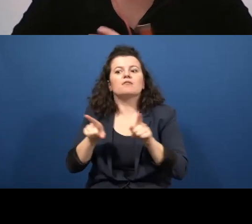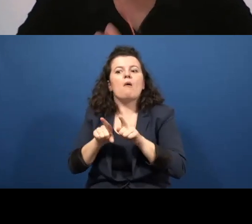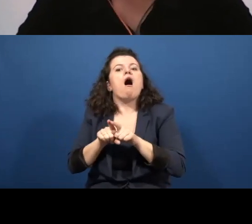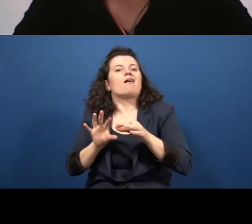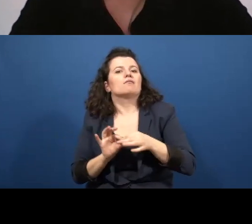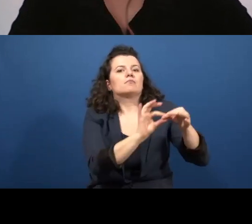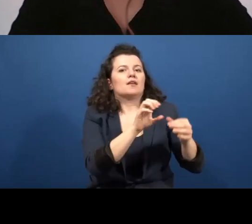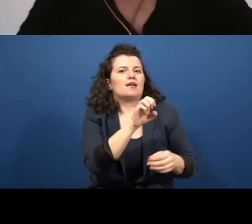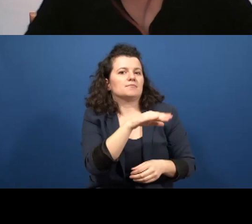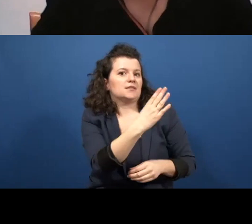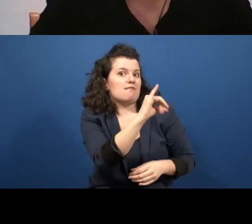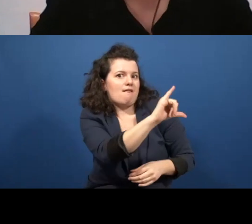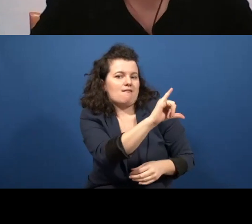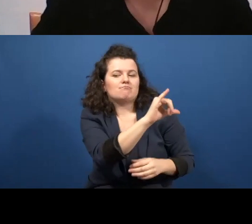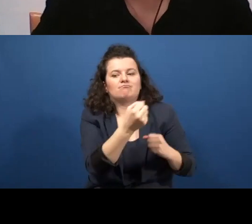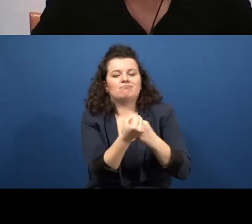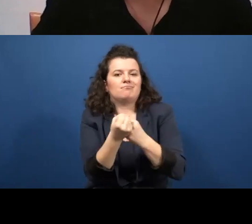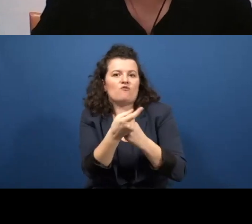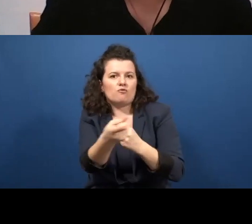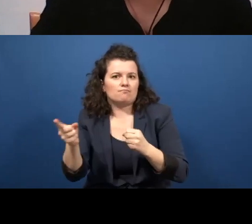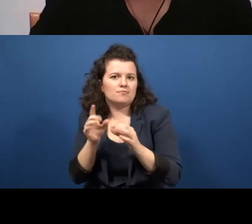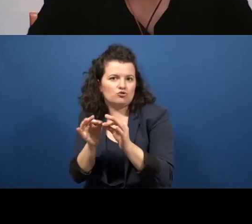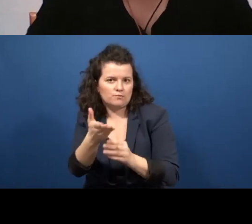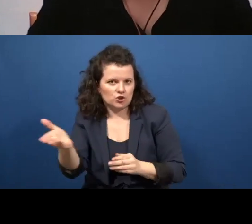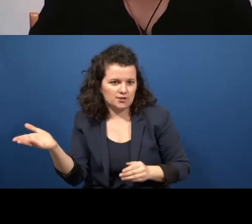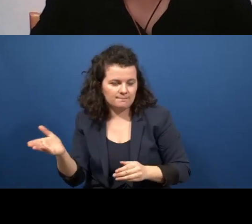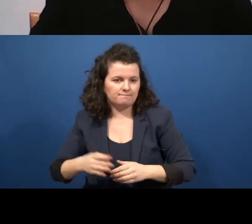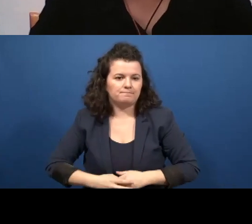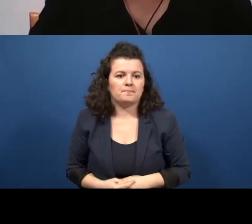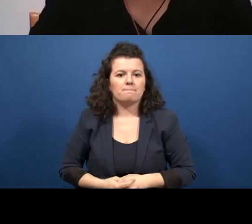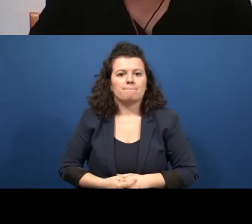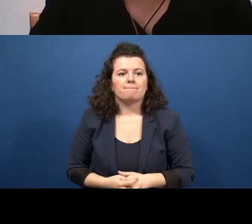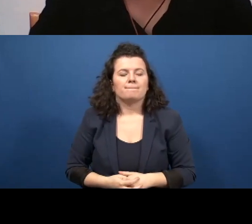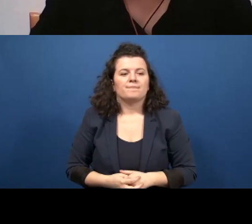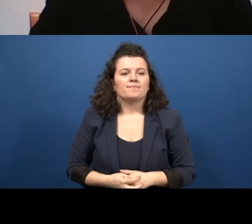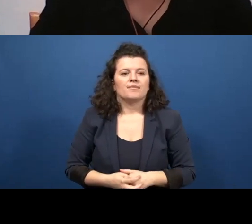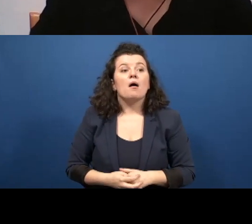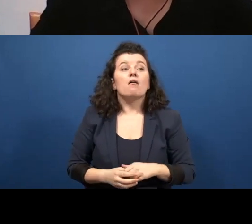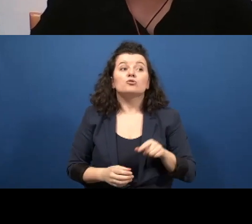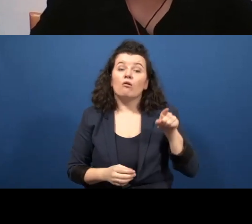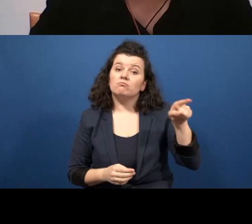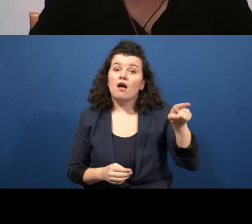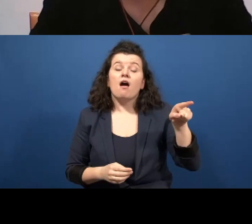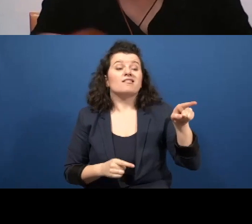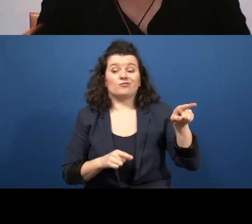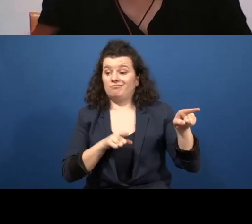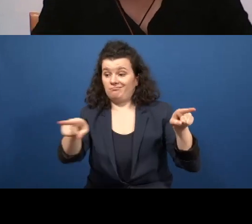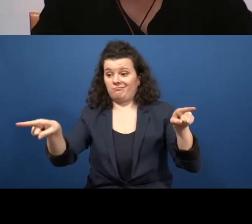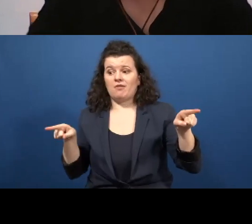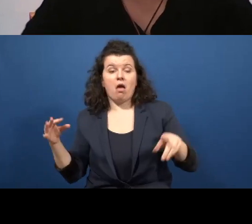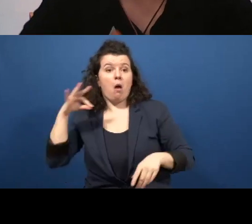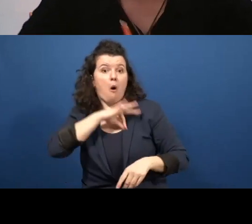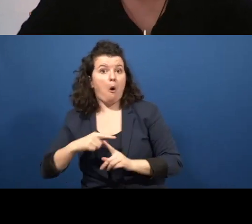es que el máster europeo en interpretación de conferencias o las instituciones que participan pueden beneficiarse